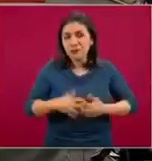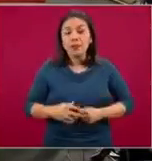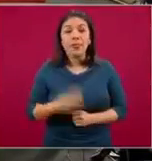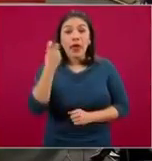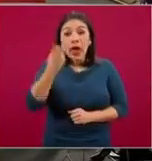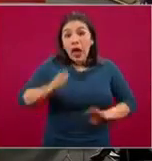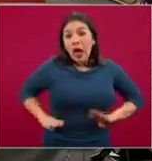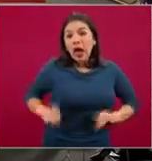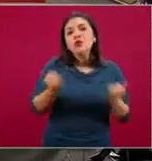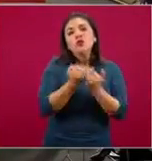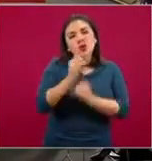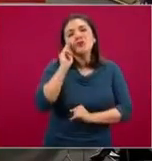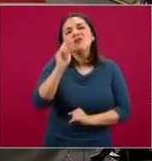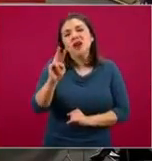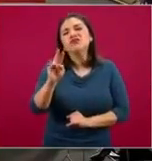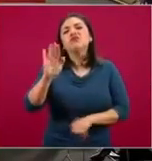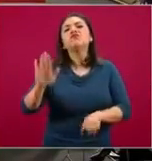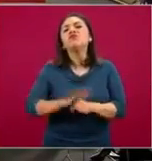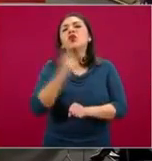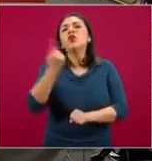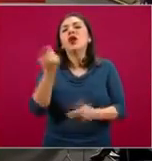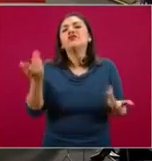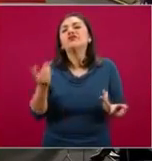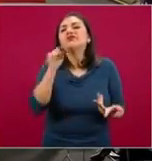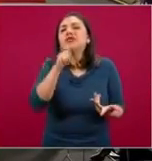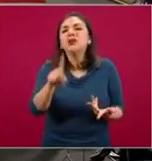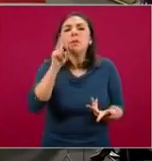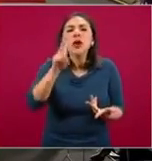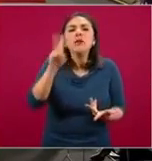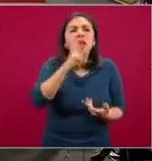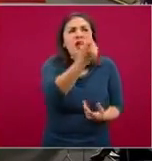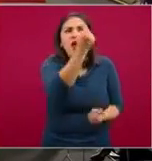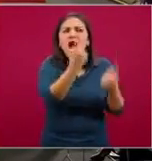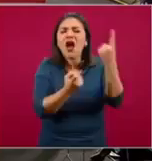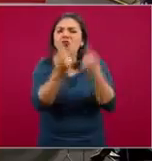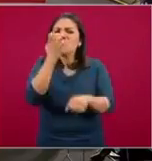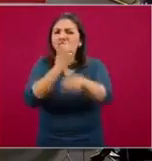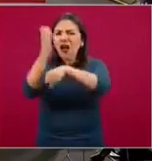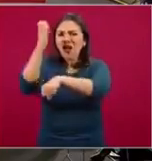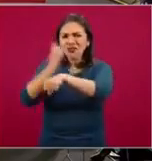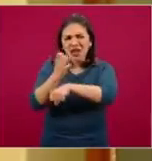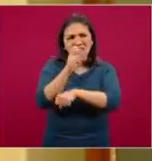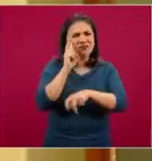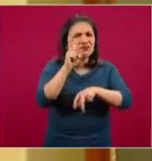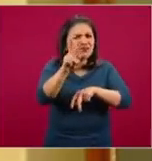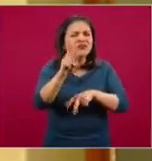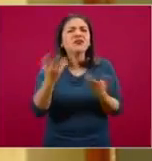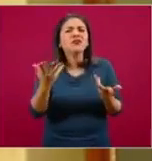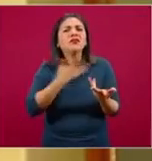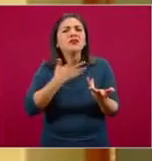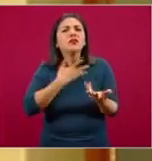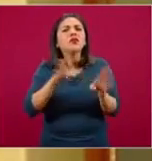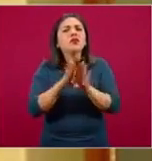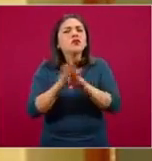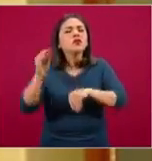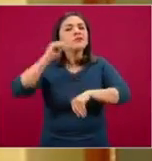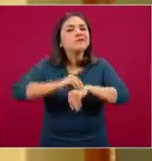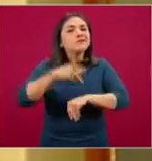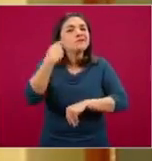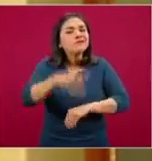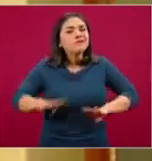esto lógicamente también se debe a que, como hemos visto, algunas entidades federativas han estado